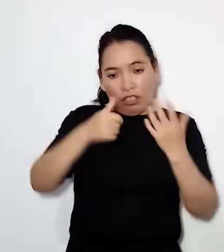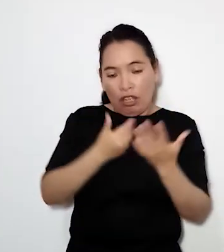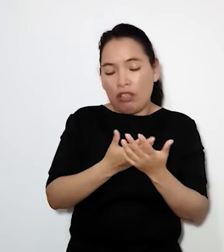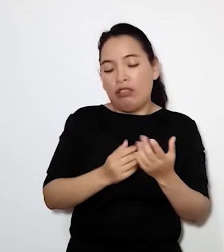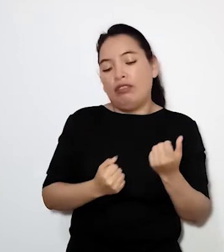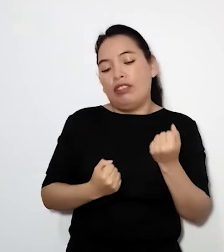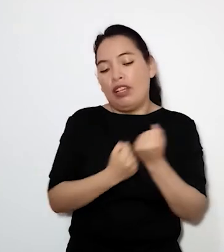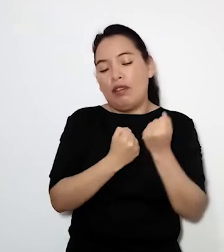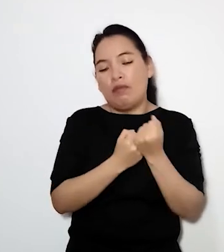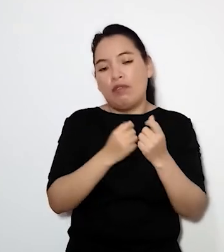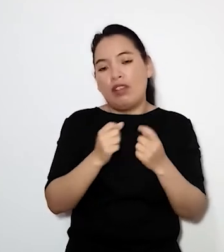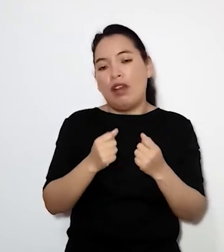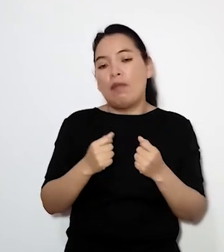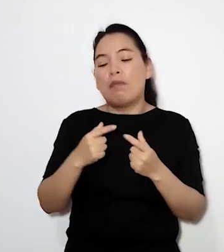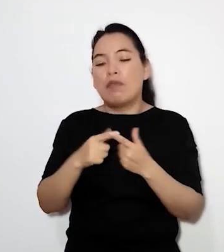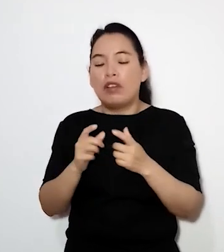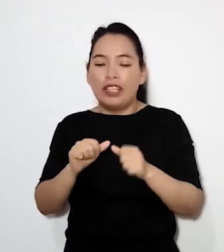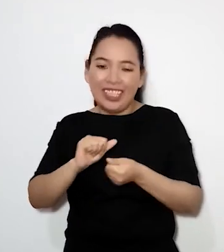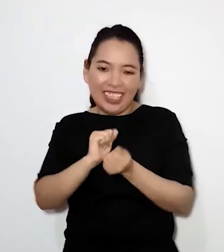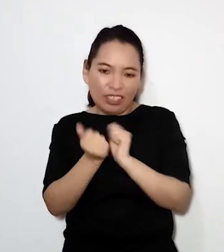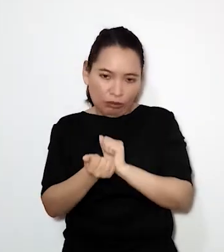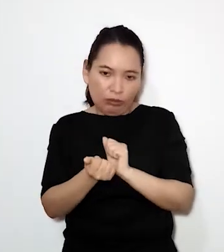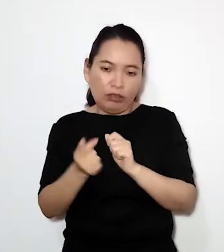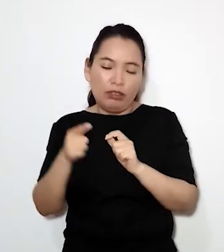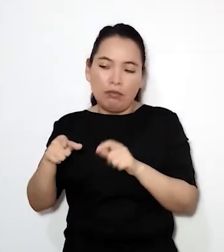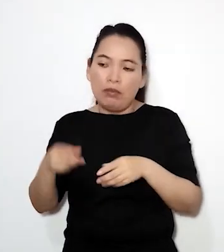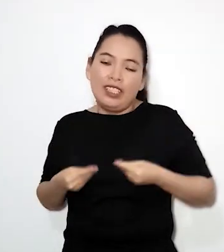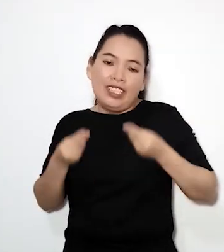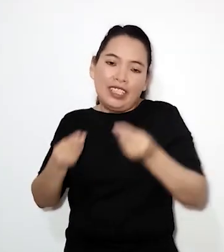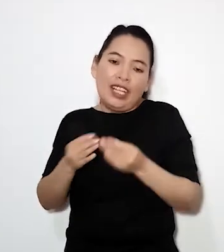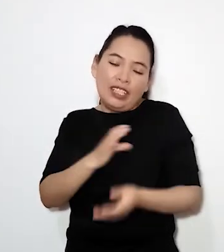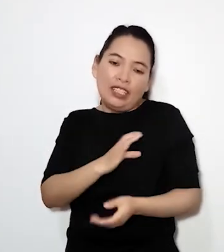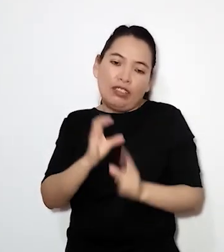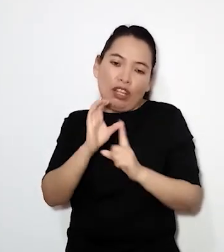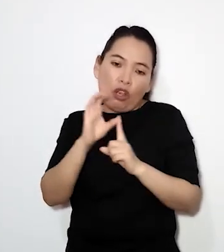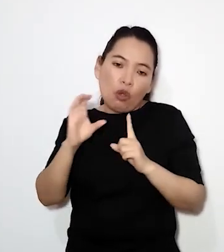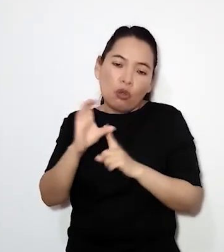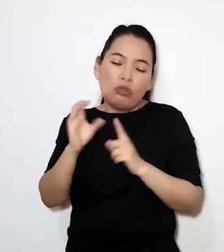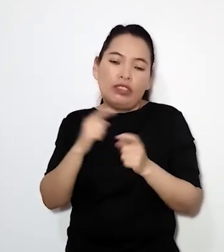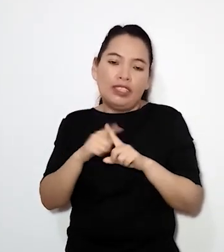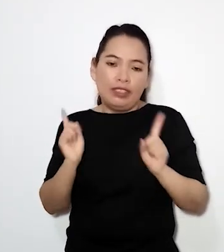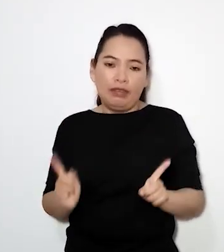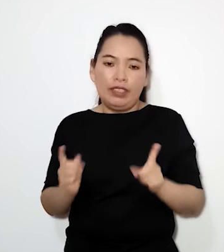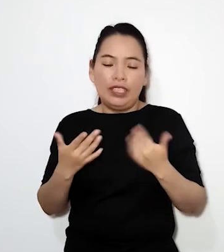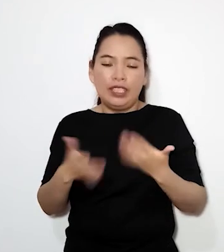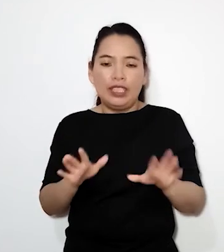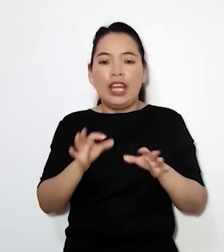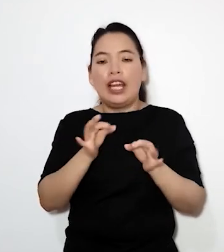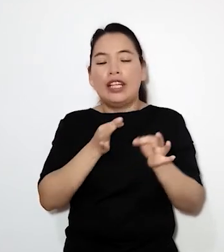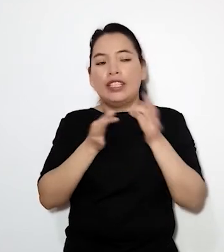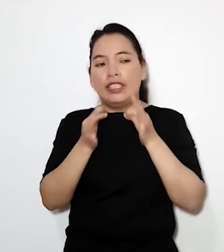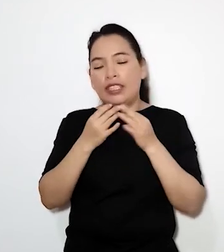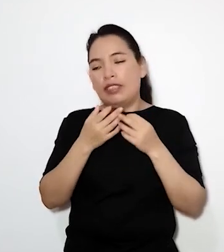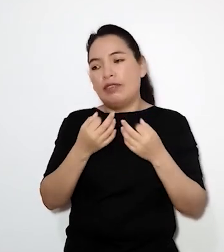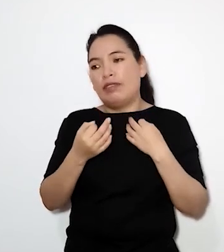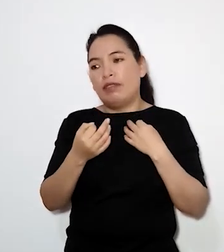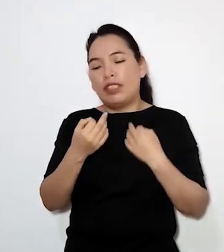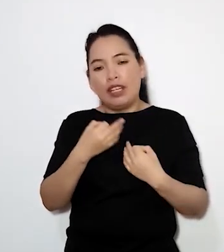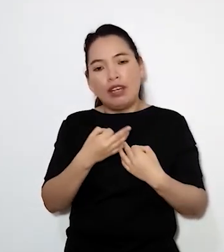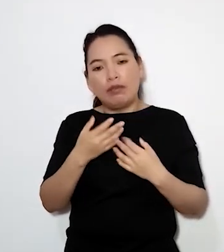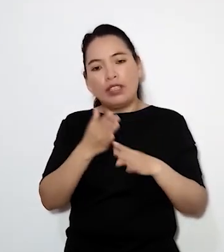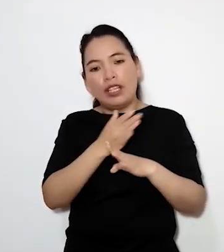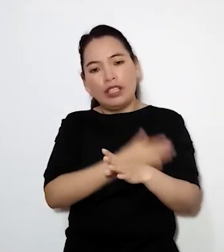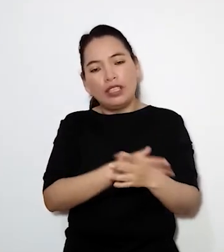se brinda dentro de una cultura que sea diferente. Ya se dijo, creo que Celeste lo dijo, necesitamos que nuestras sociedades, que